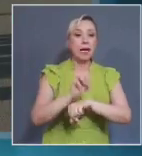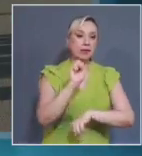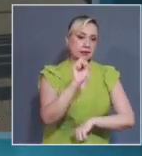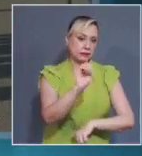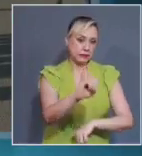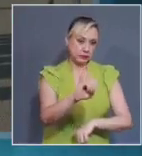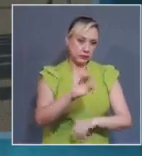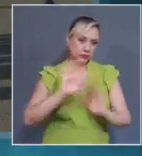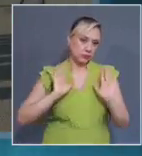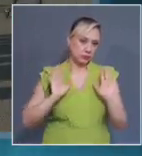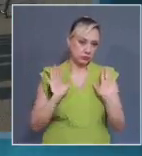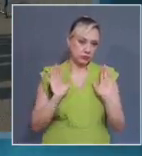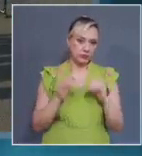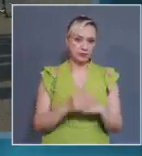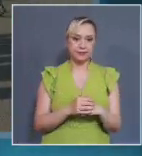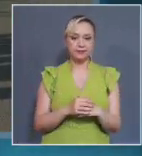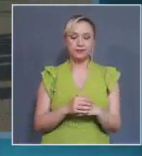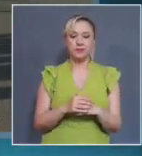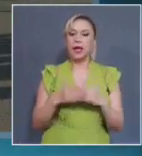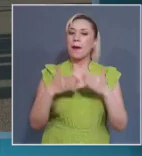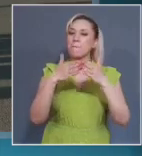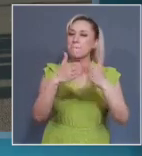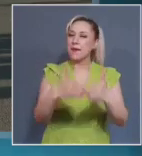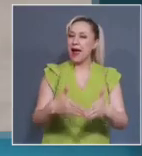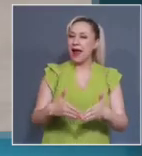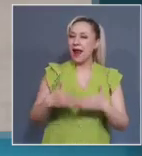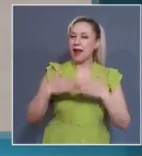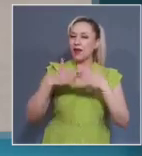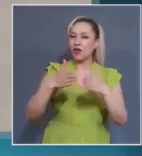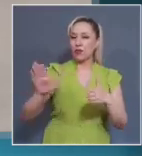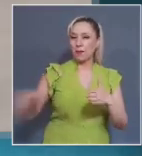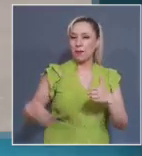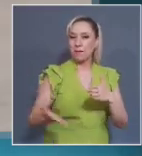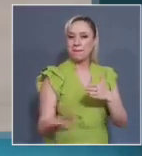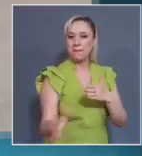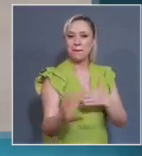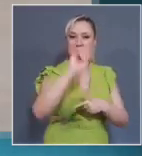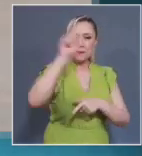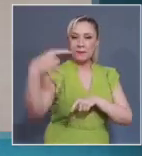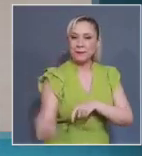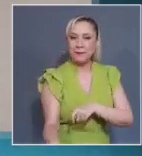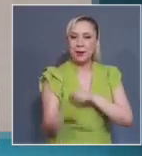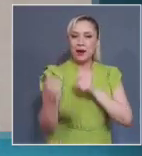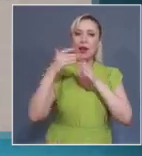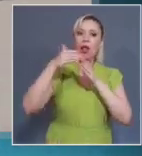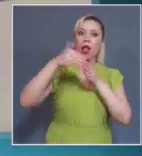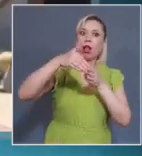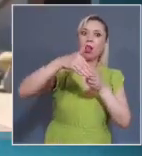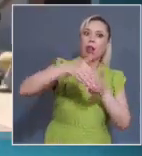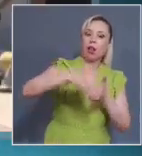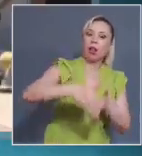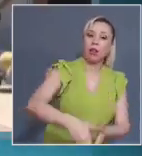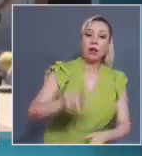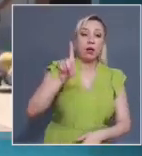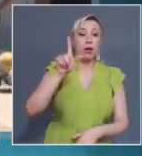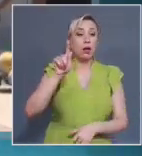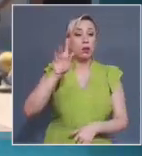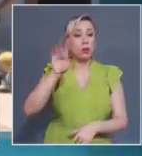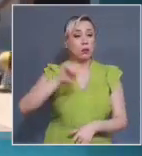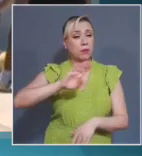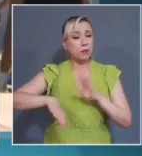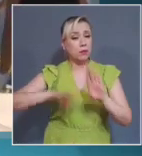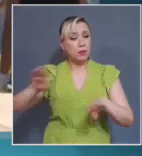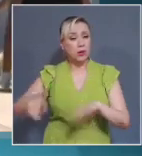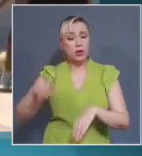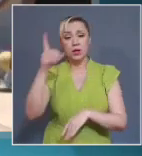El hundimiento de un barco pesquero que transportaba al menos 500 migrantes dejó 79 muertos, varios desaparecidos y 104